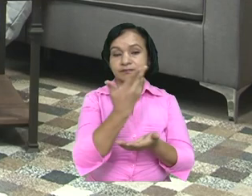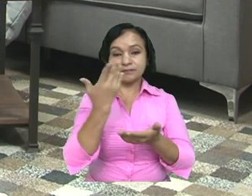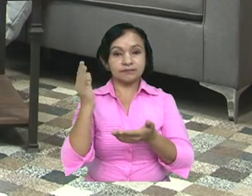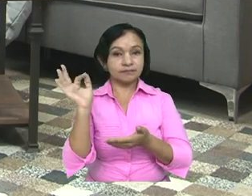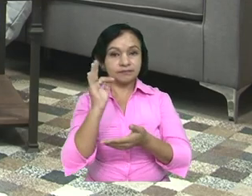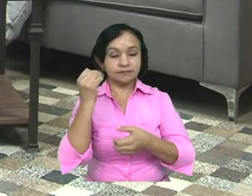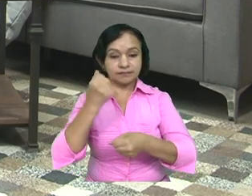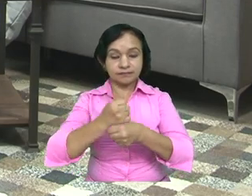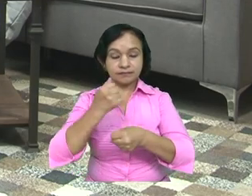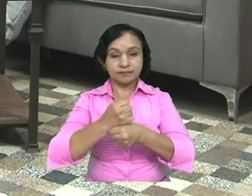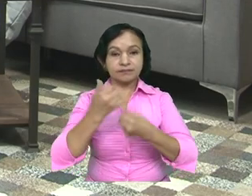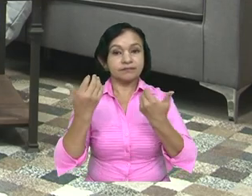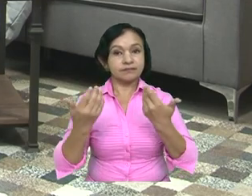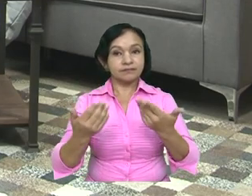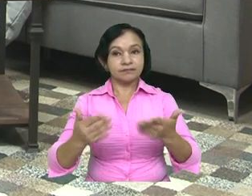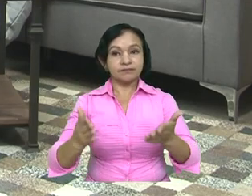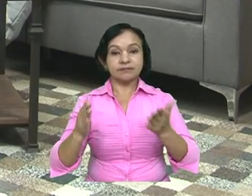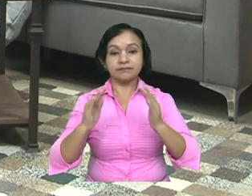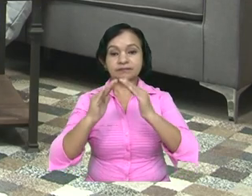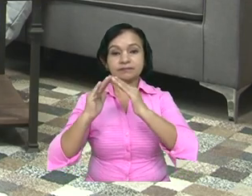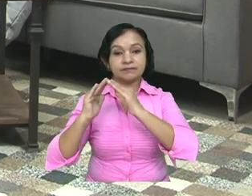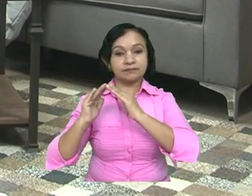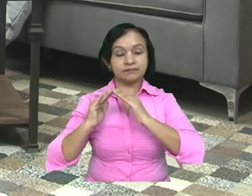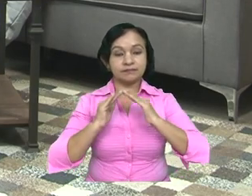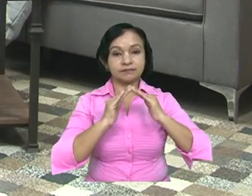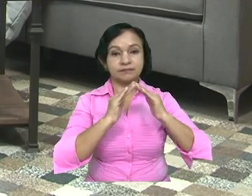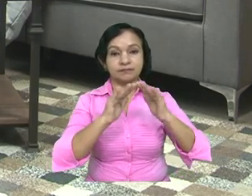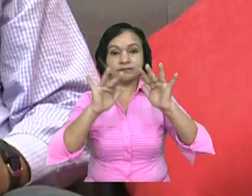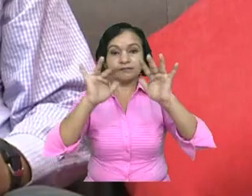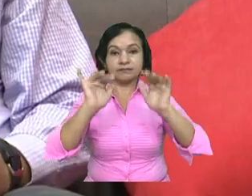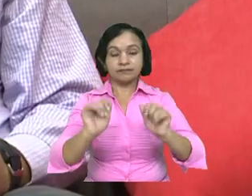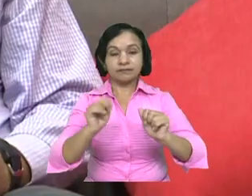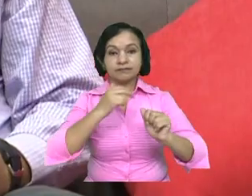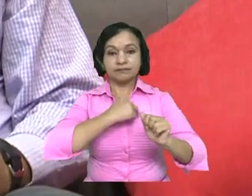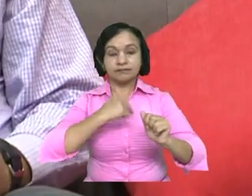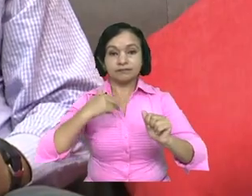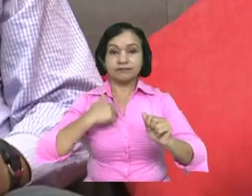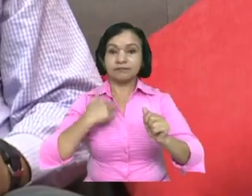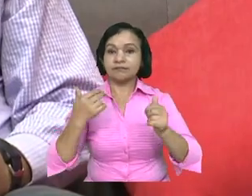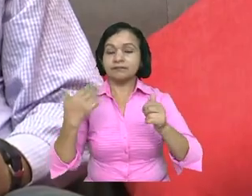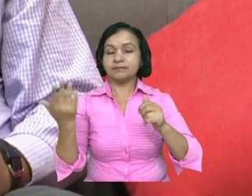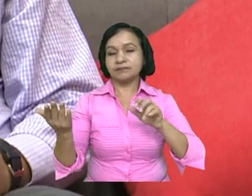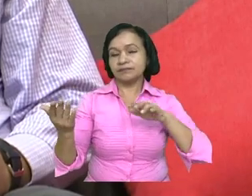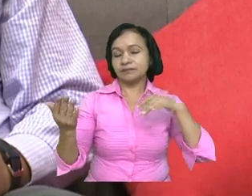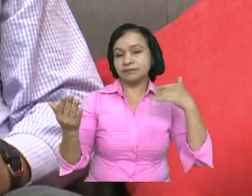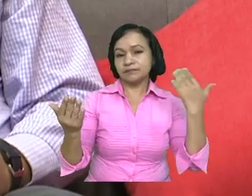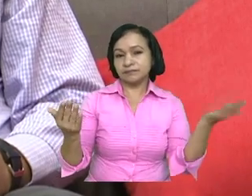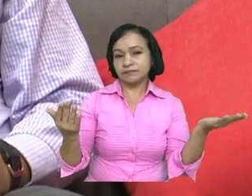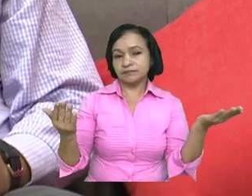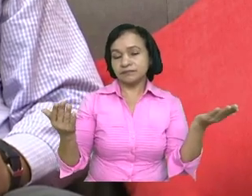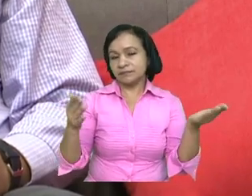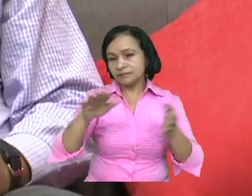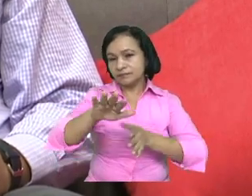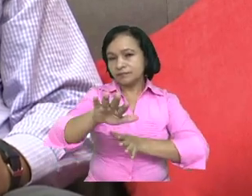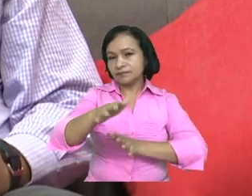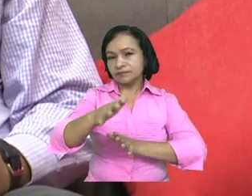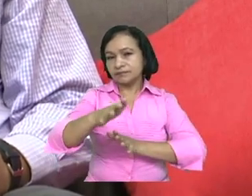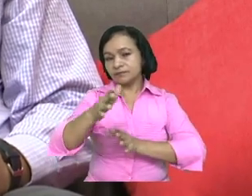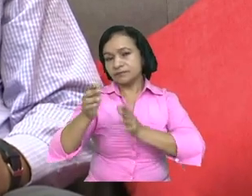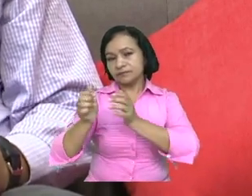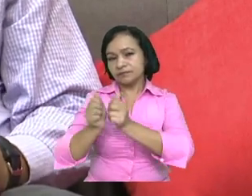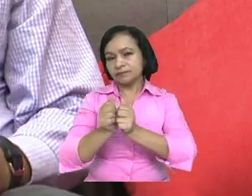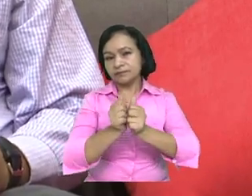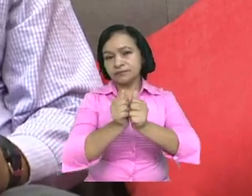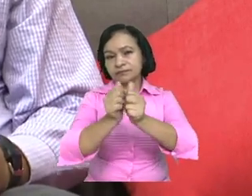estructura, se entrega directamente a la comunidad y la comunidad ya está preparada para administrarla. ¿Cuál es la capacitación o más o menos las líneas de